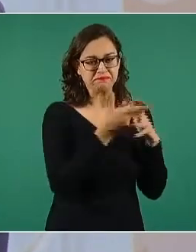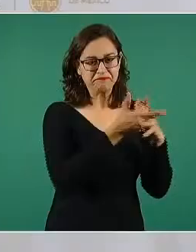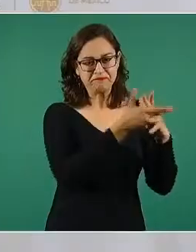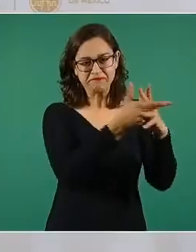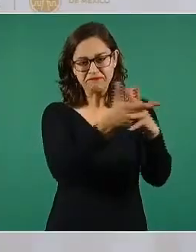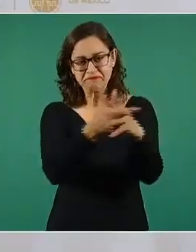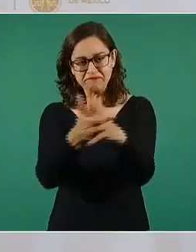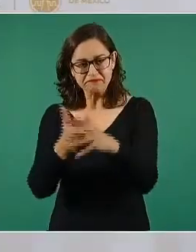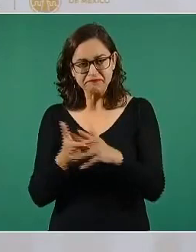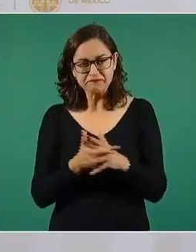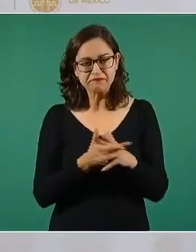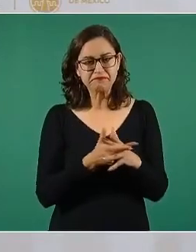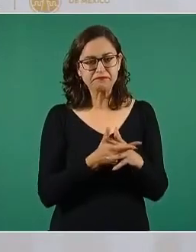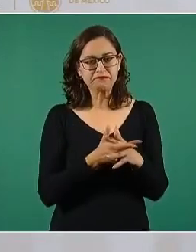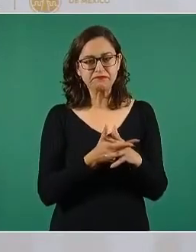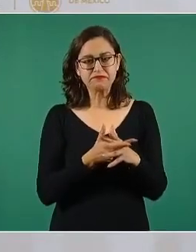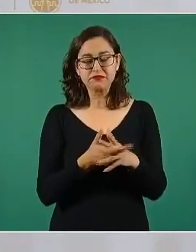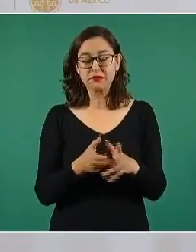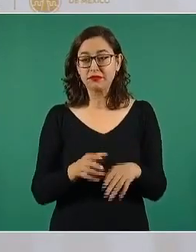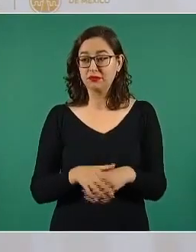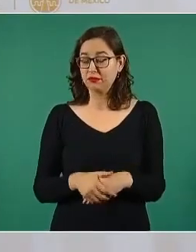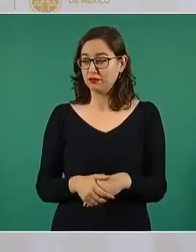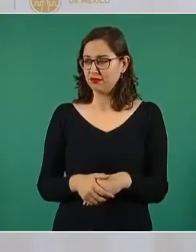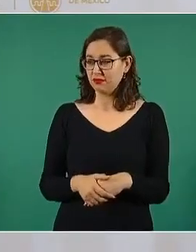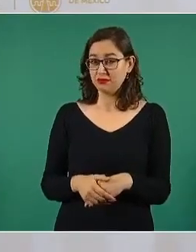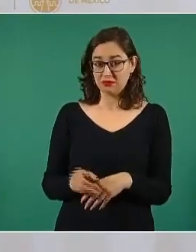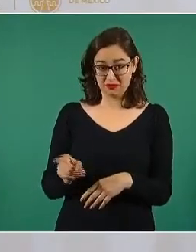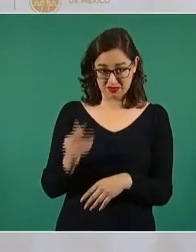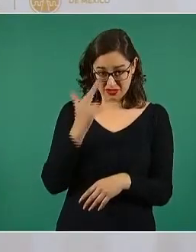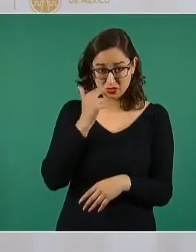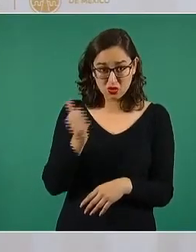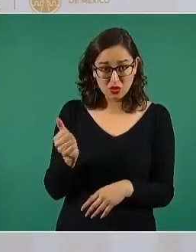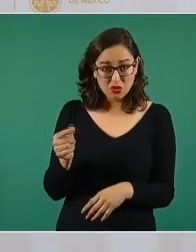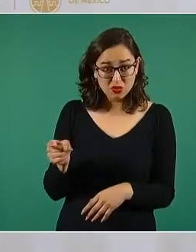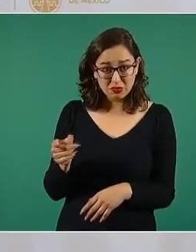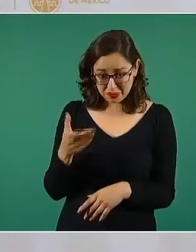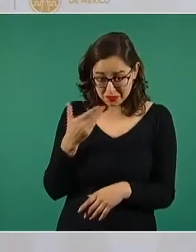¿Verdad? Que no hay justificación alguna